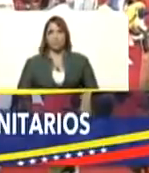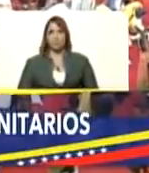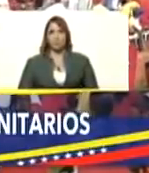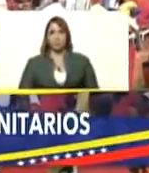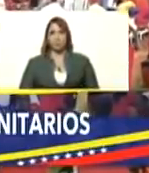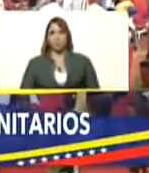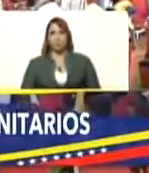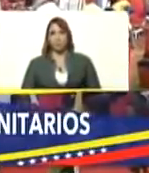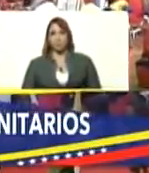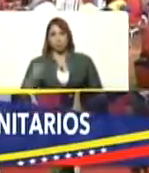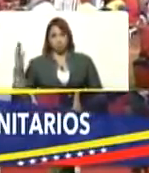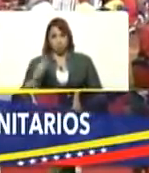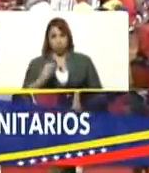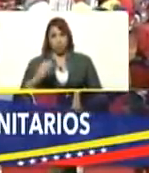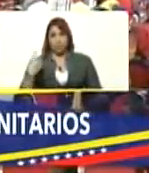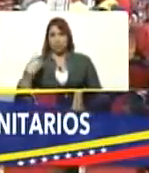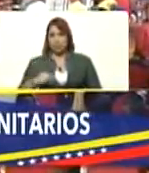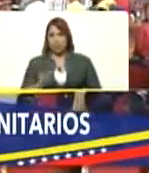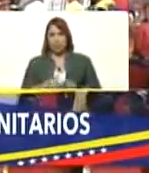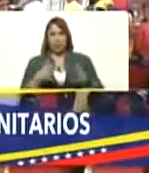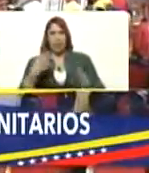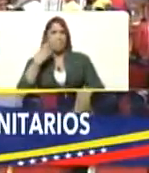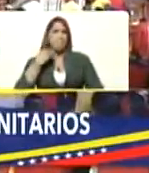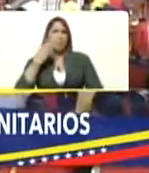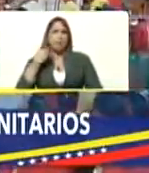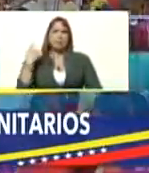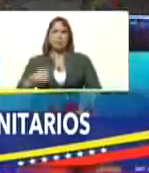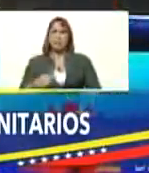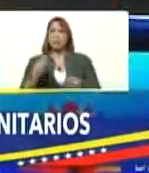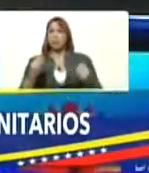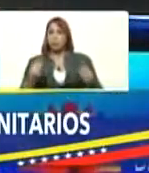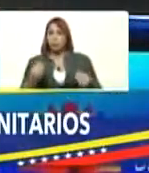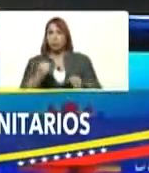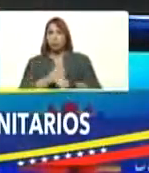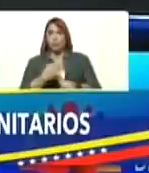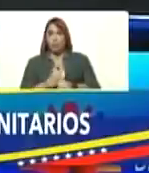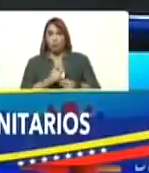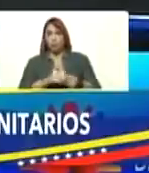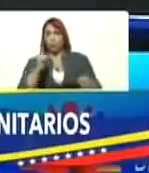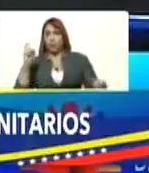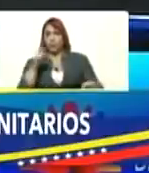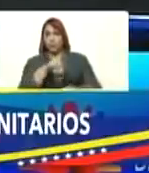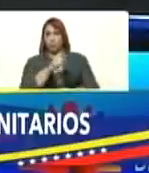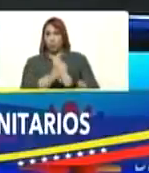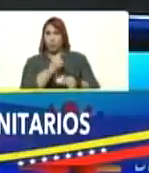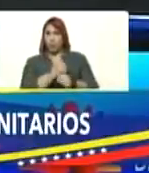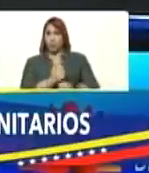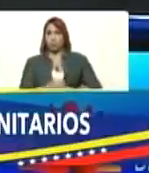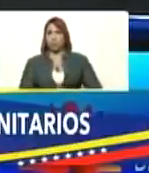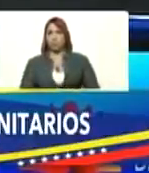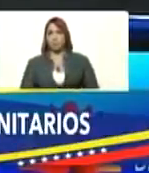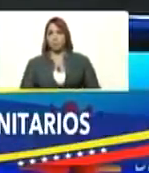he traído, que tienen una gran experiencia y tienen mucho trabajo, los saqué de su trabajo.